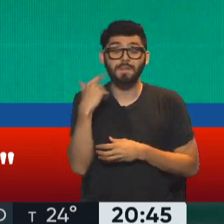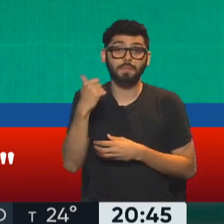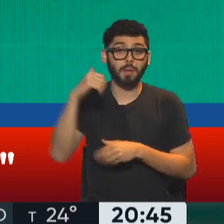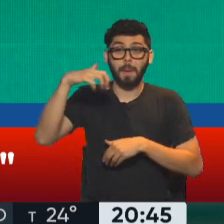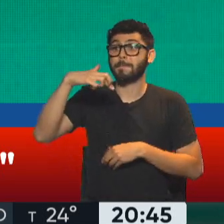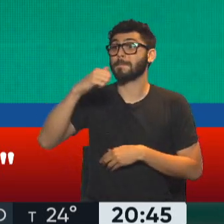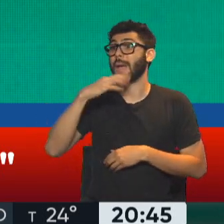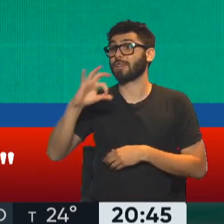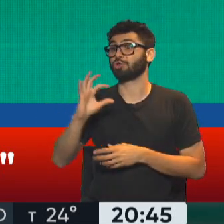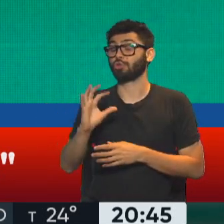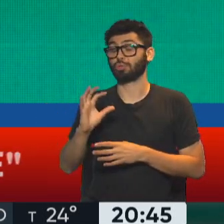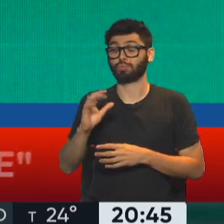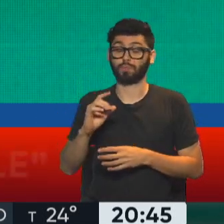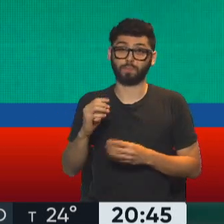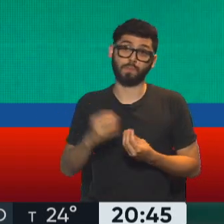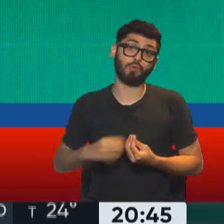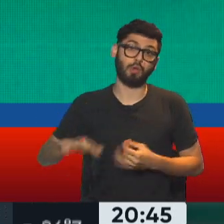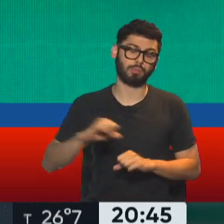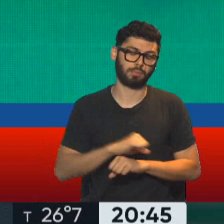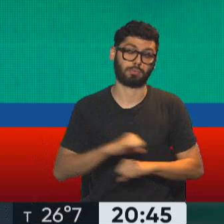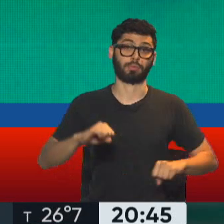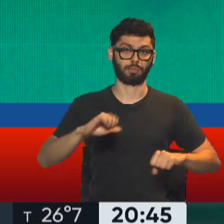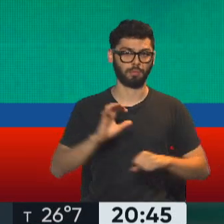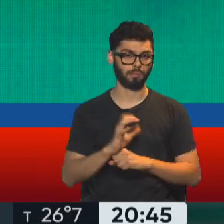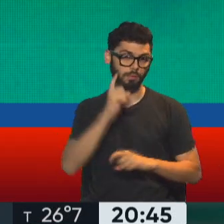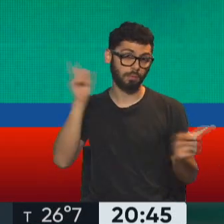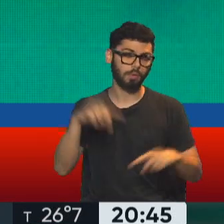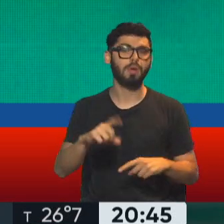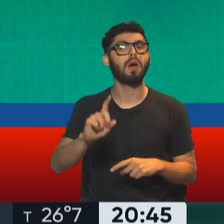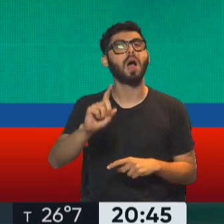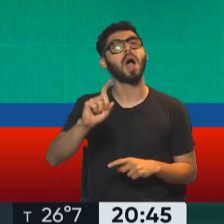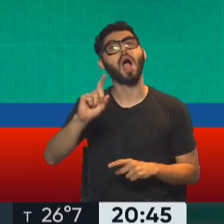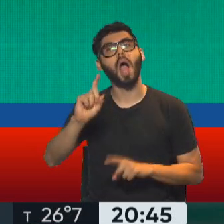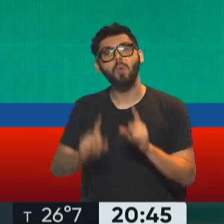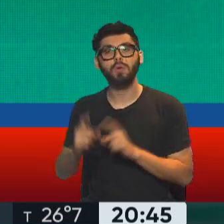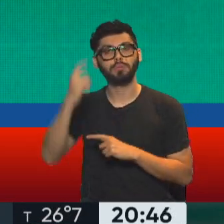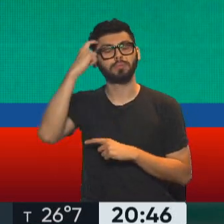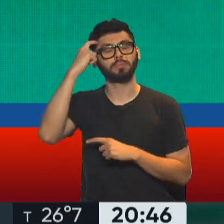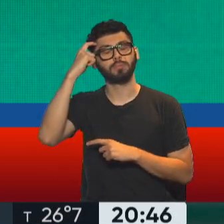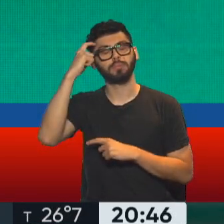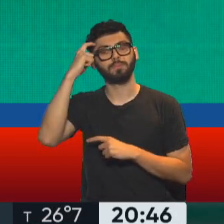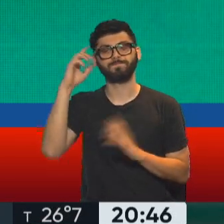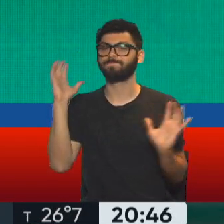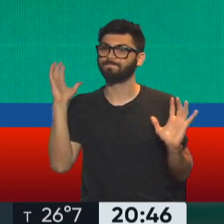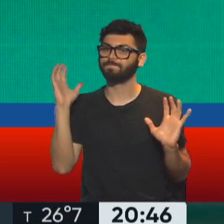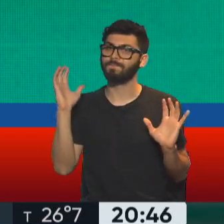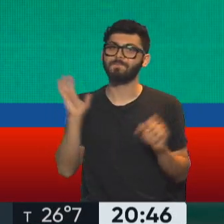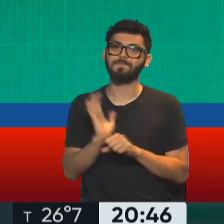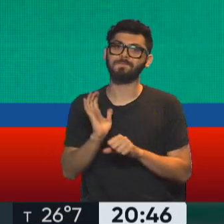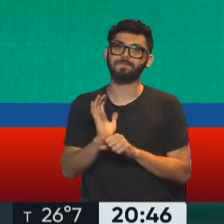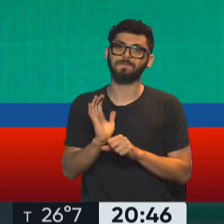golpe porque no esperaban un resultado tan contundente, ¿no? Algunos creyeron que el mensaje era, bueno, hay que